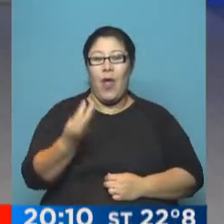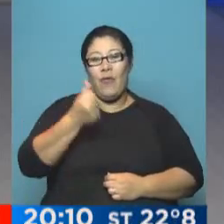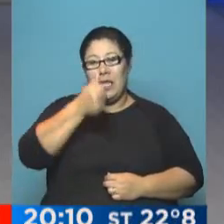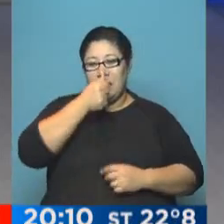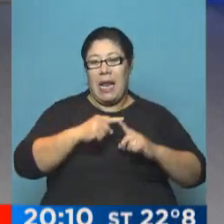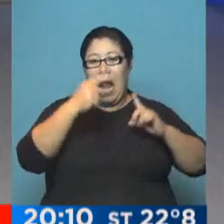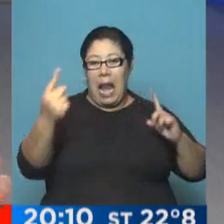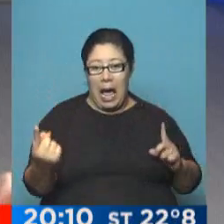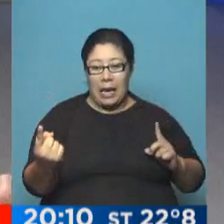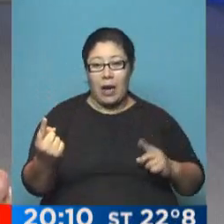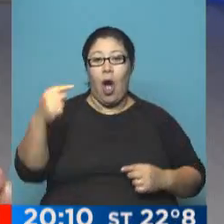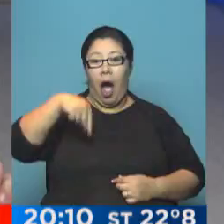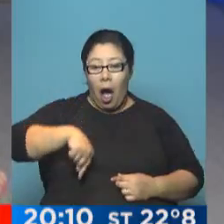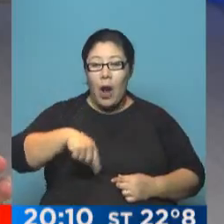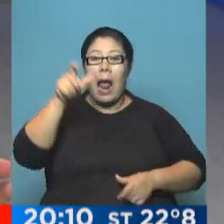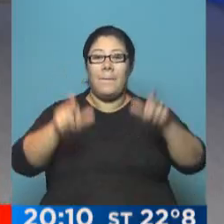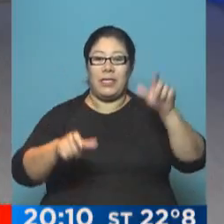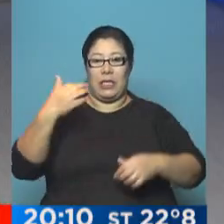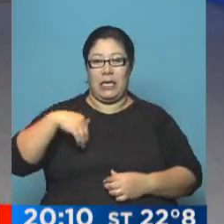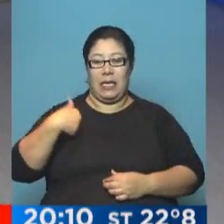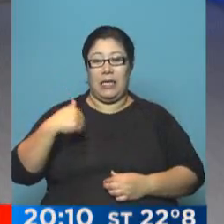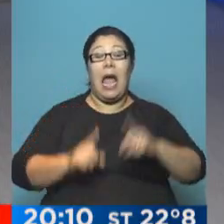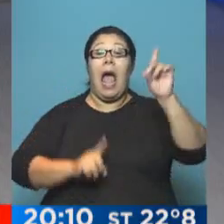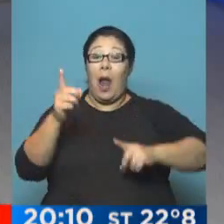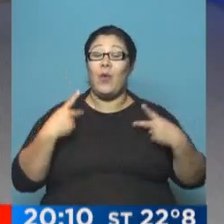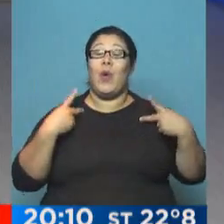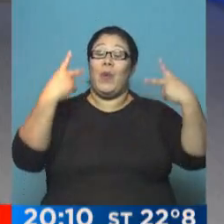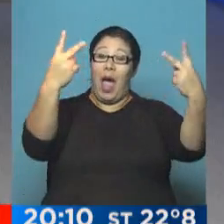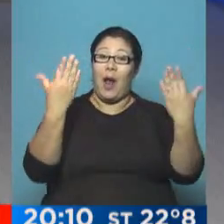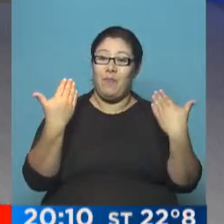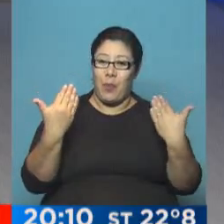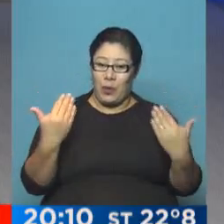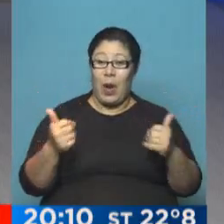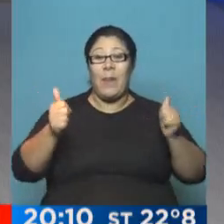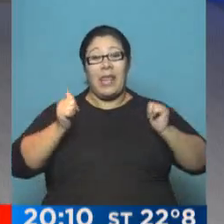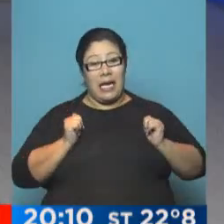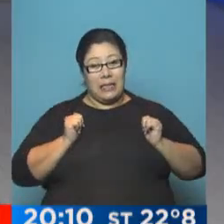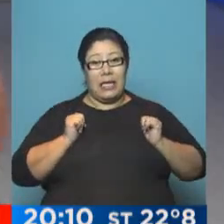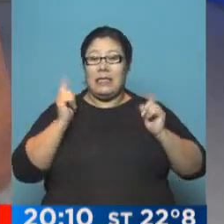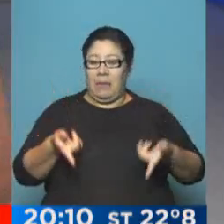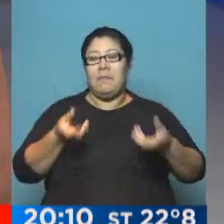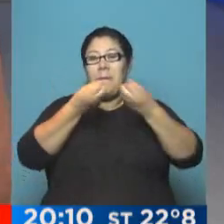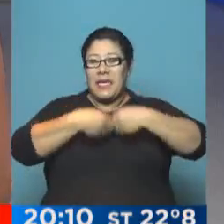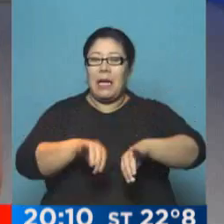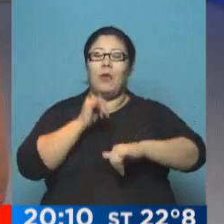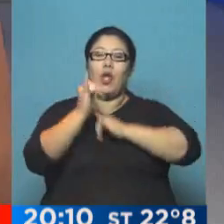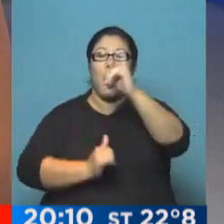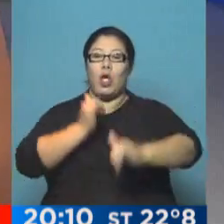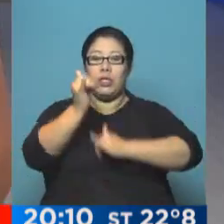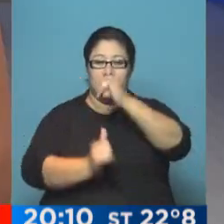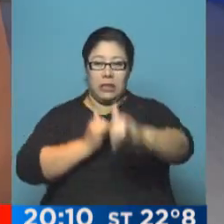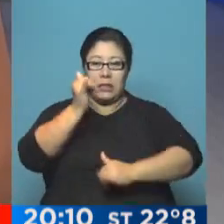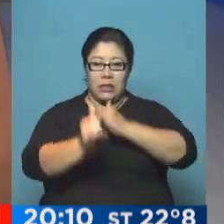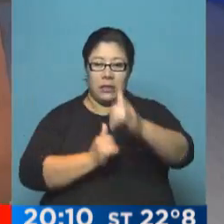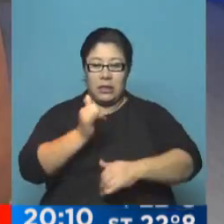largo que estamos enfrentando todos los argentinos. Algunos afortunadamente han podido salir de su casa para descansar. Pero comenzamos ya mismo con el desarrollo de toda la